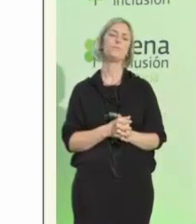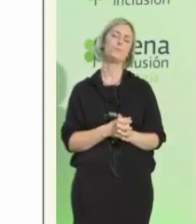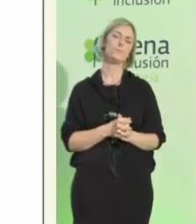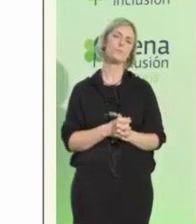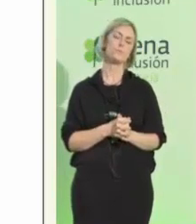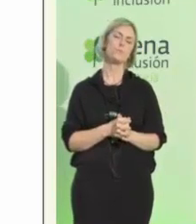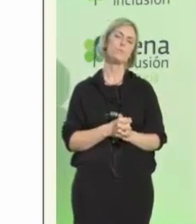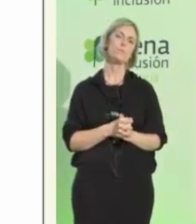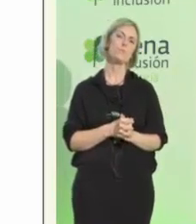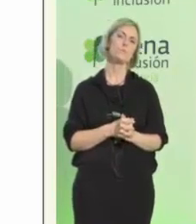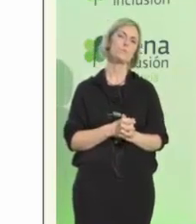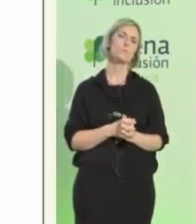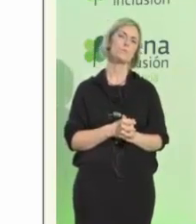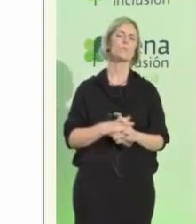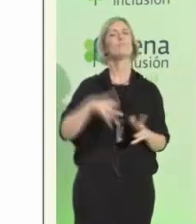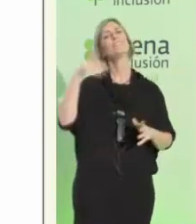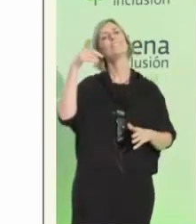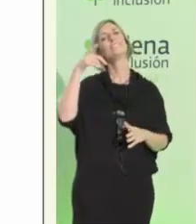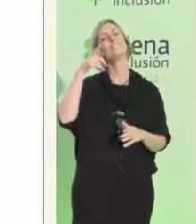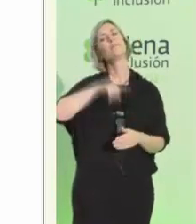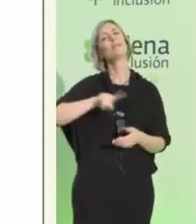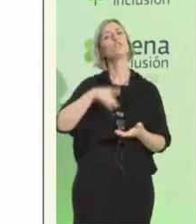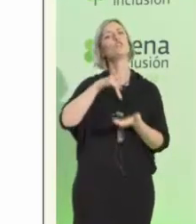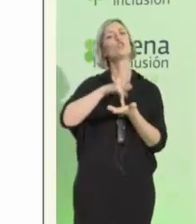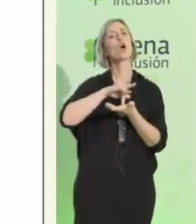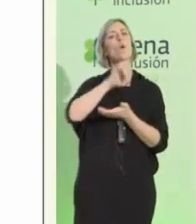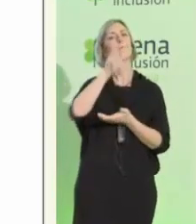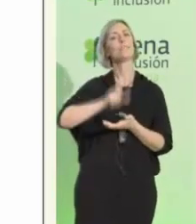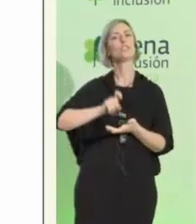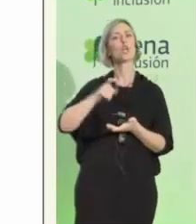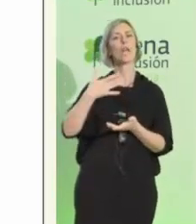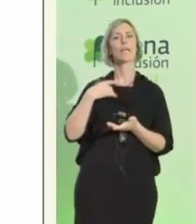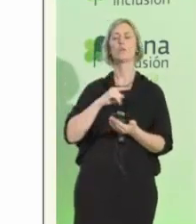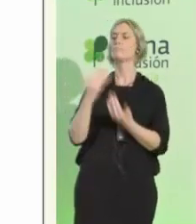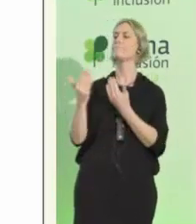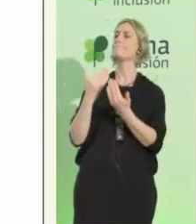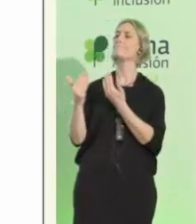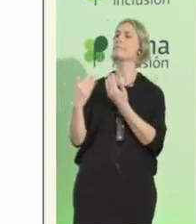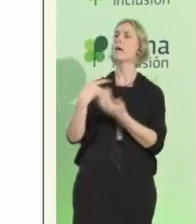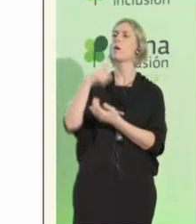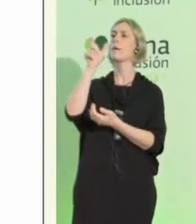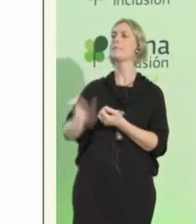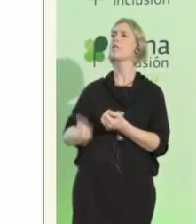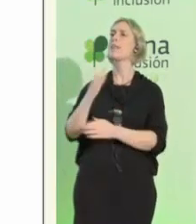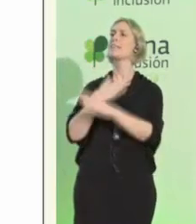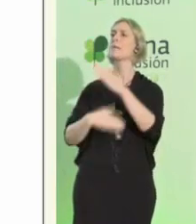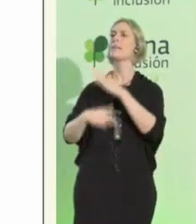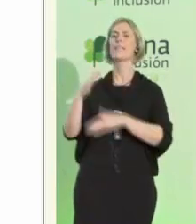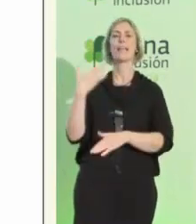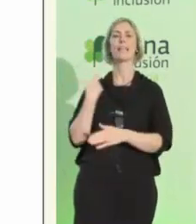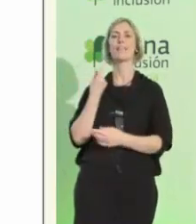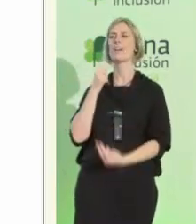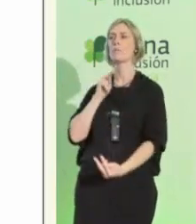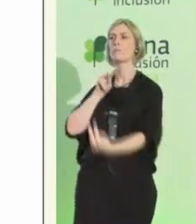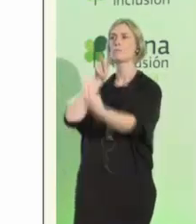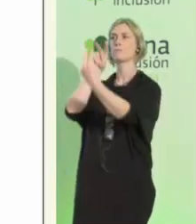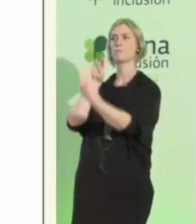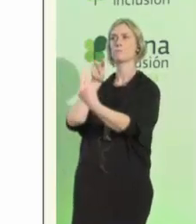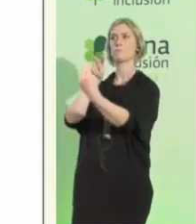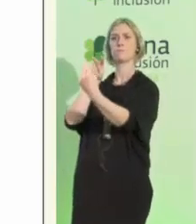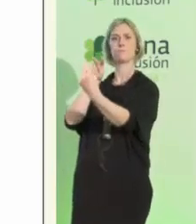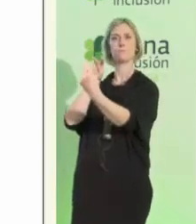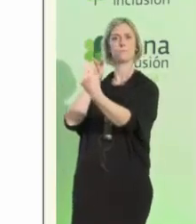Y cuando uno se comunique a la persona con discapacidad, debe mirarle a la cara, debe usar